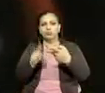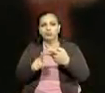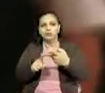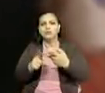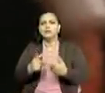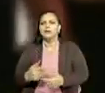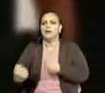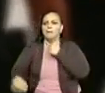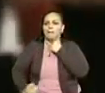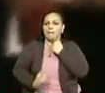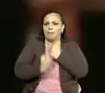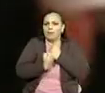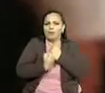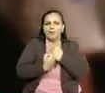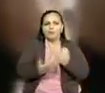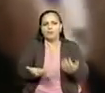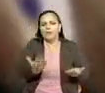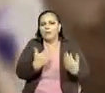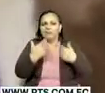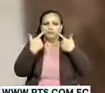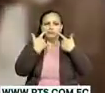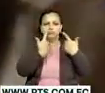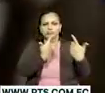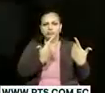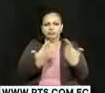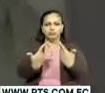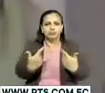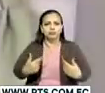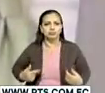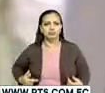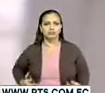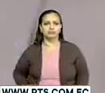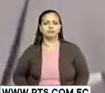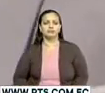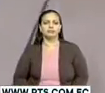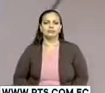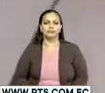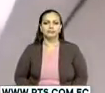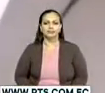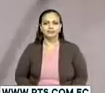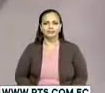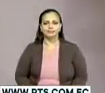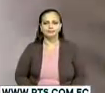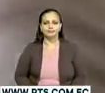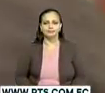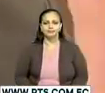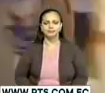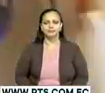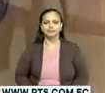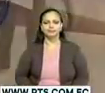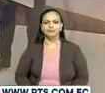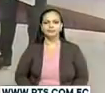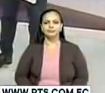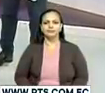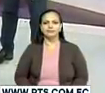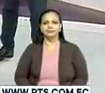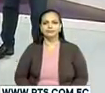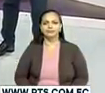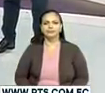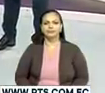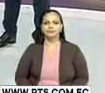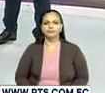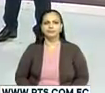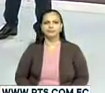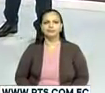para desbaratar cualquier conato delictivo, informó Jorge Escobar. ¡Gracias, Paco, Dios